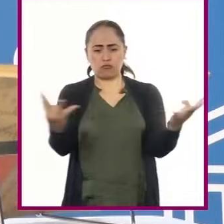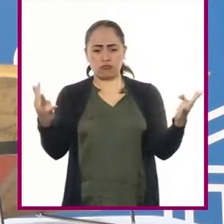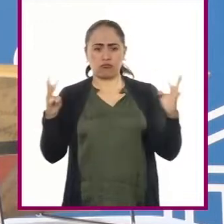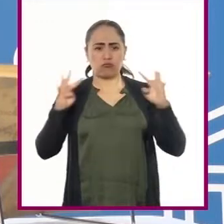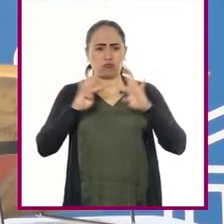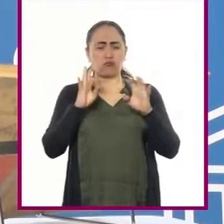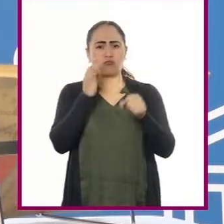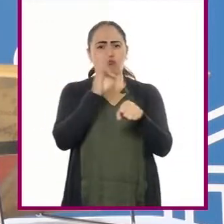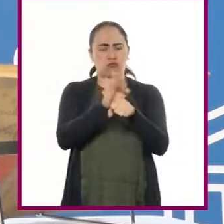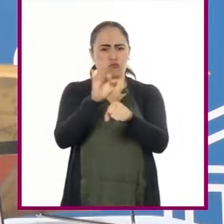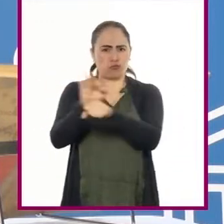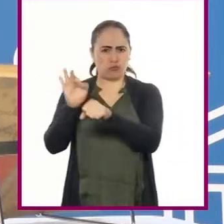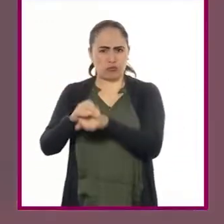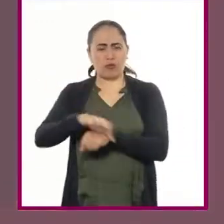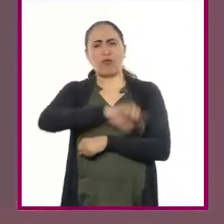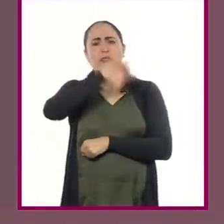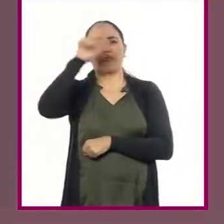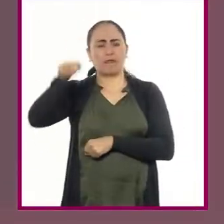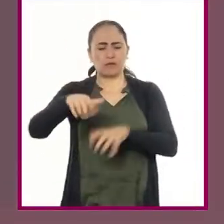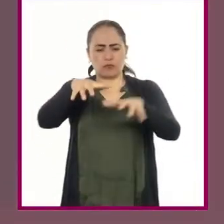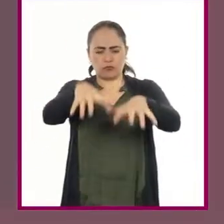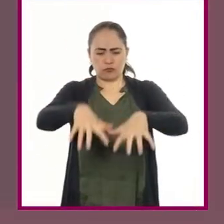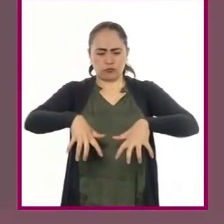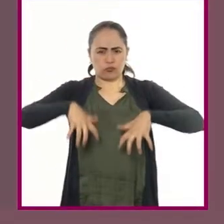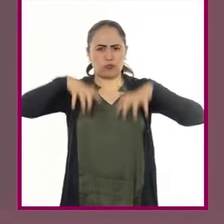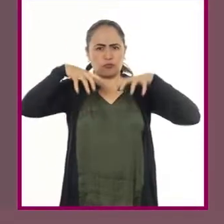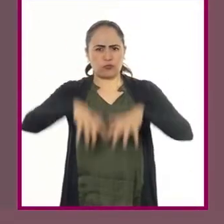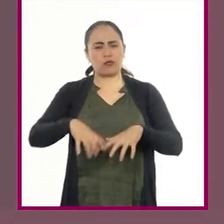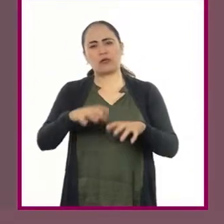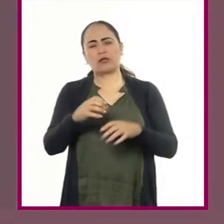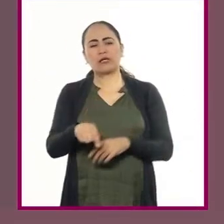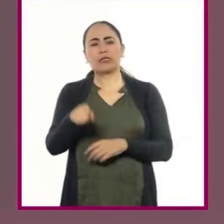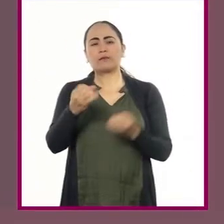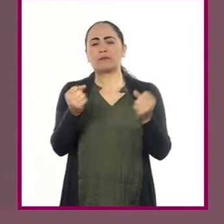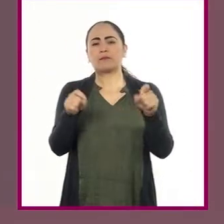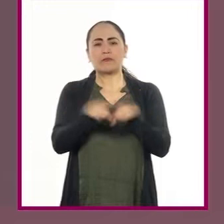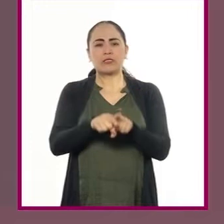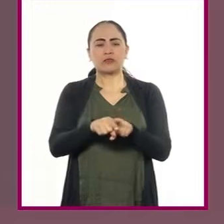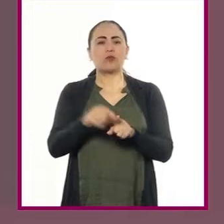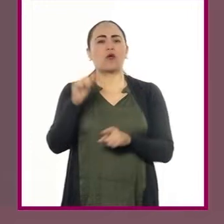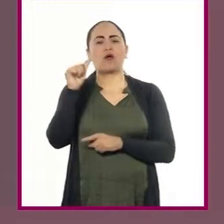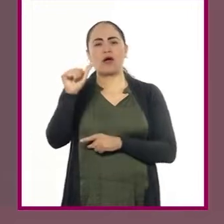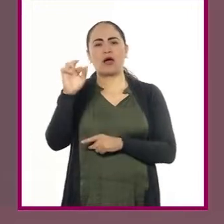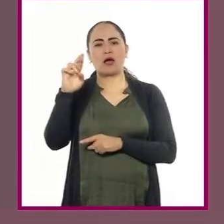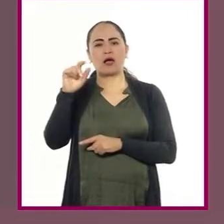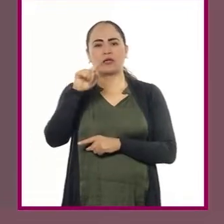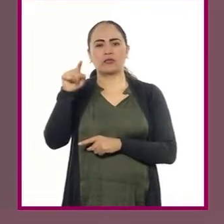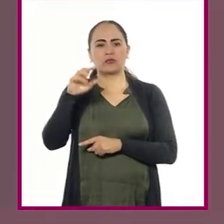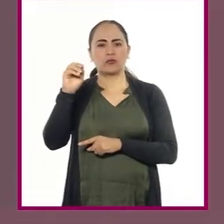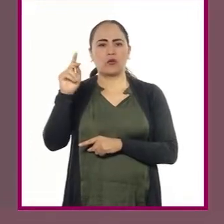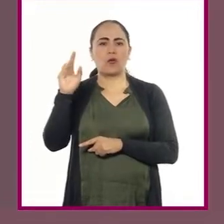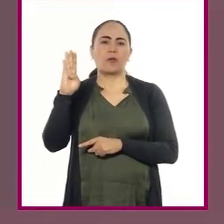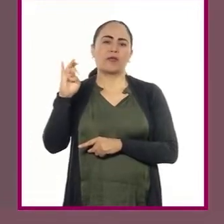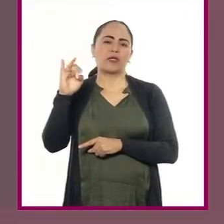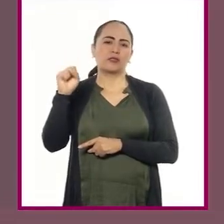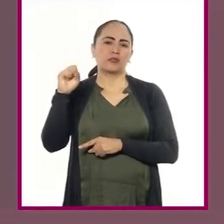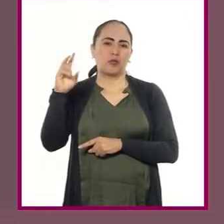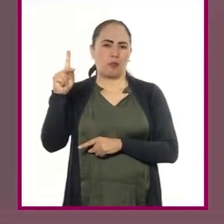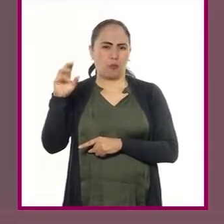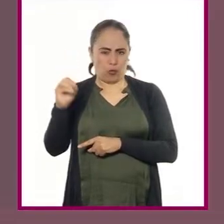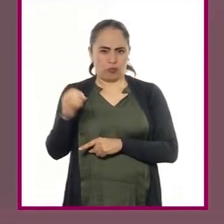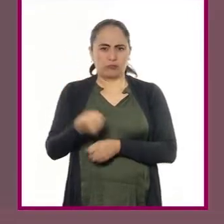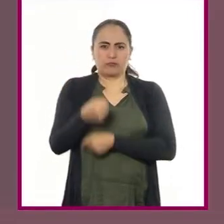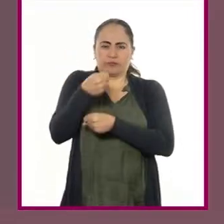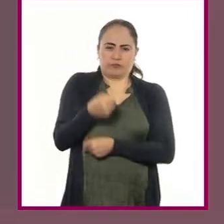los miembros del cabildo de la catedral y el arzobispo, revestido con tiara, capa y báculo, símbolo